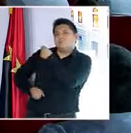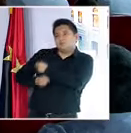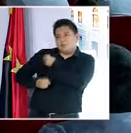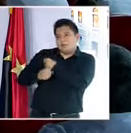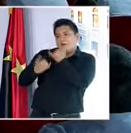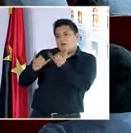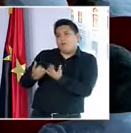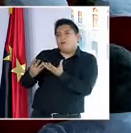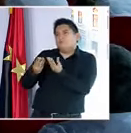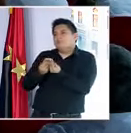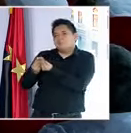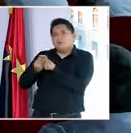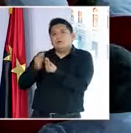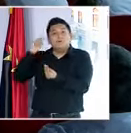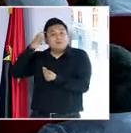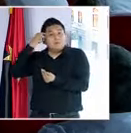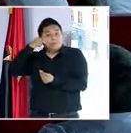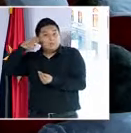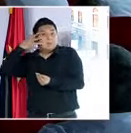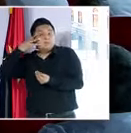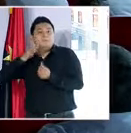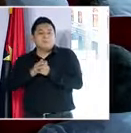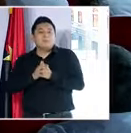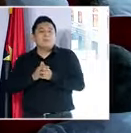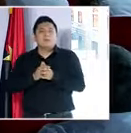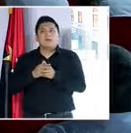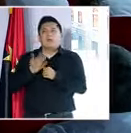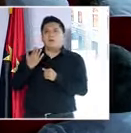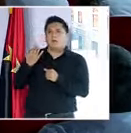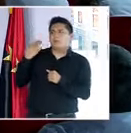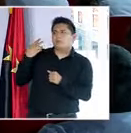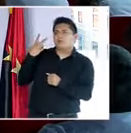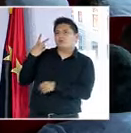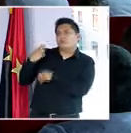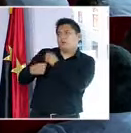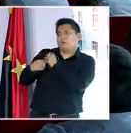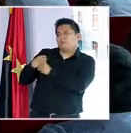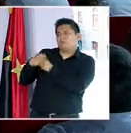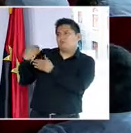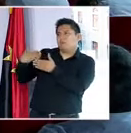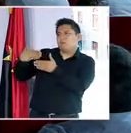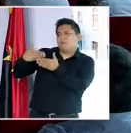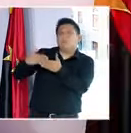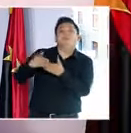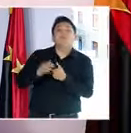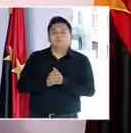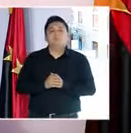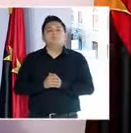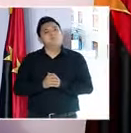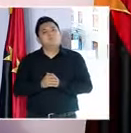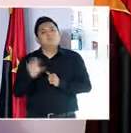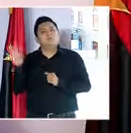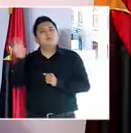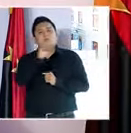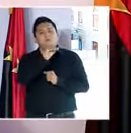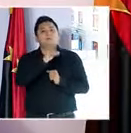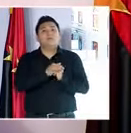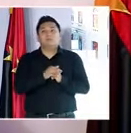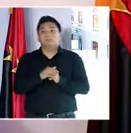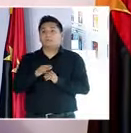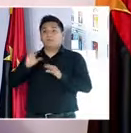actual, y a quienes han estado en él en estos dos últimos años. A todos los miembros